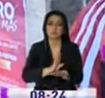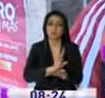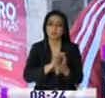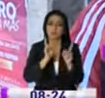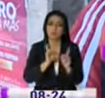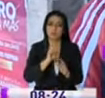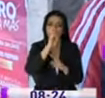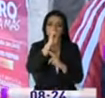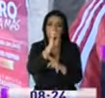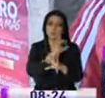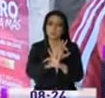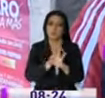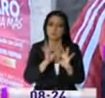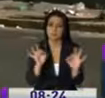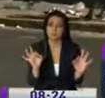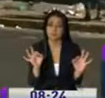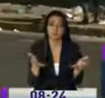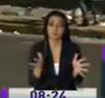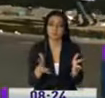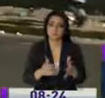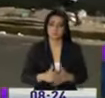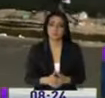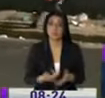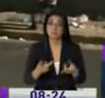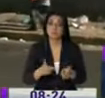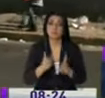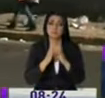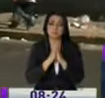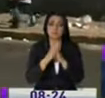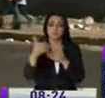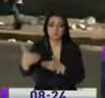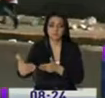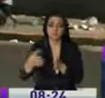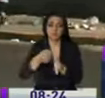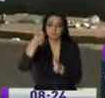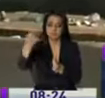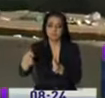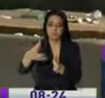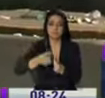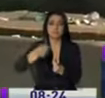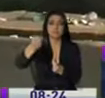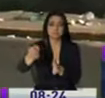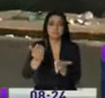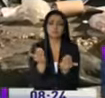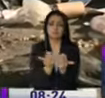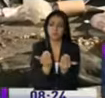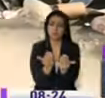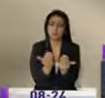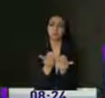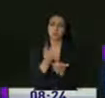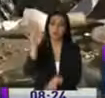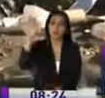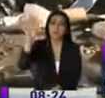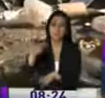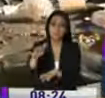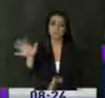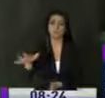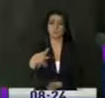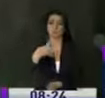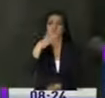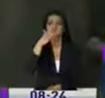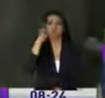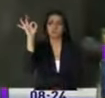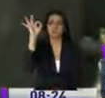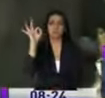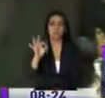tenerlo bien limpio. Además, la solicitud es la colocación de contenedores de basura para disminuir los olores putrefactos, los